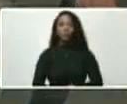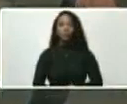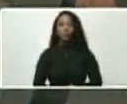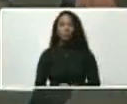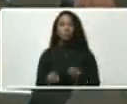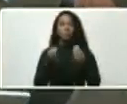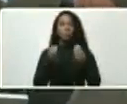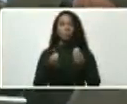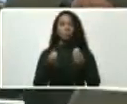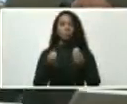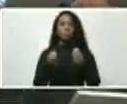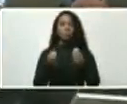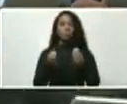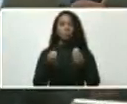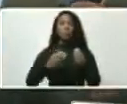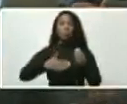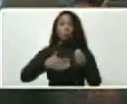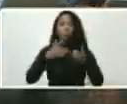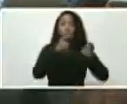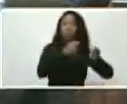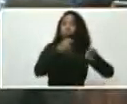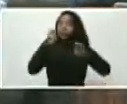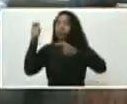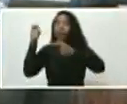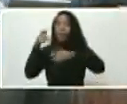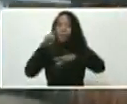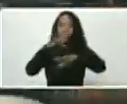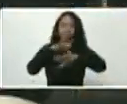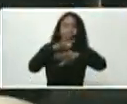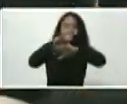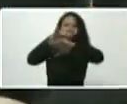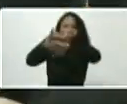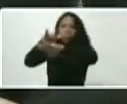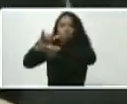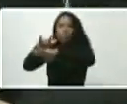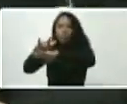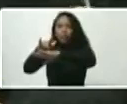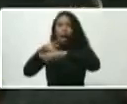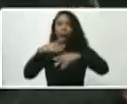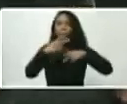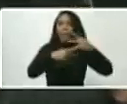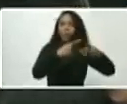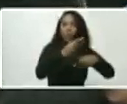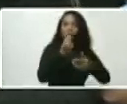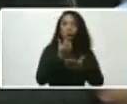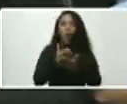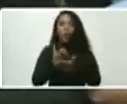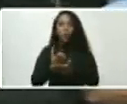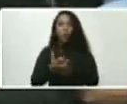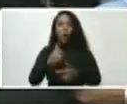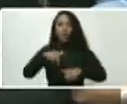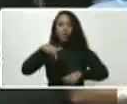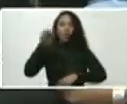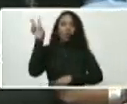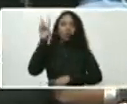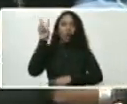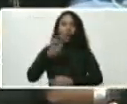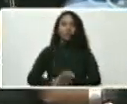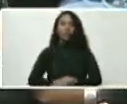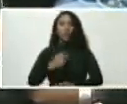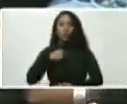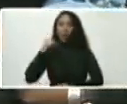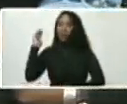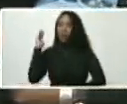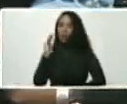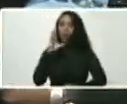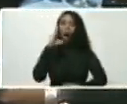para poder llevarle el pulso al proceso económico venezolano. He venido